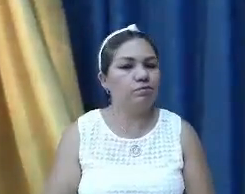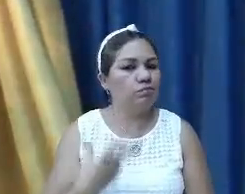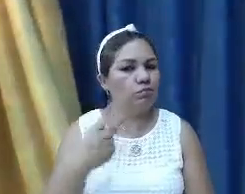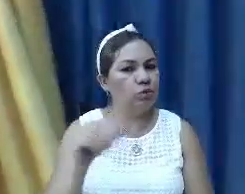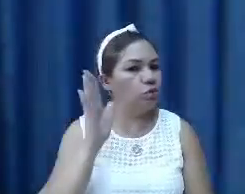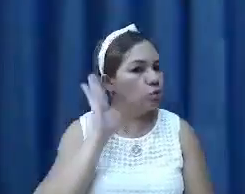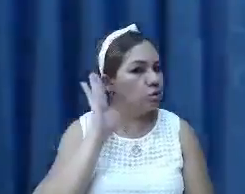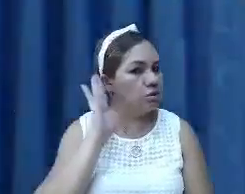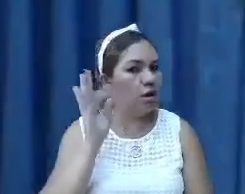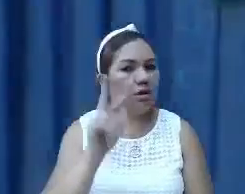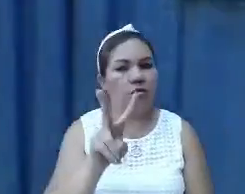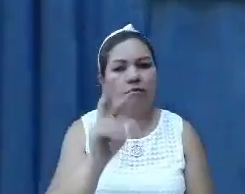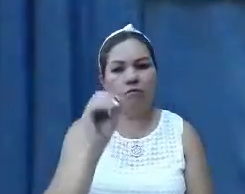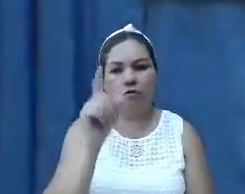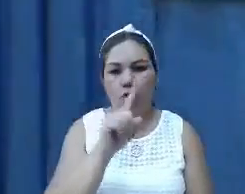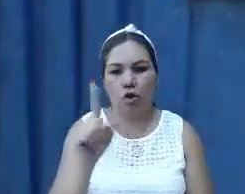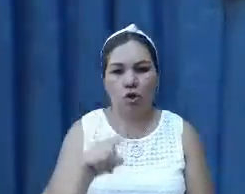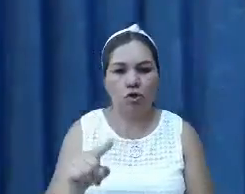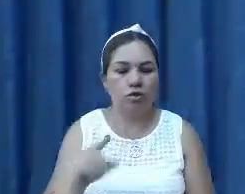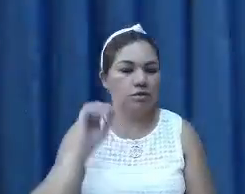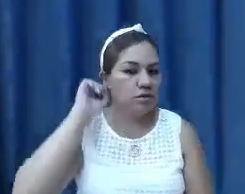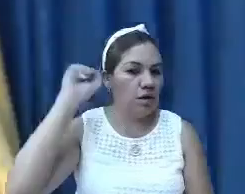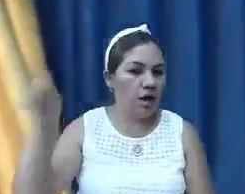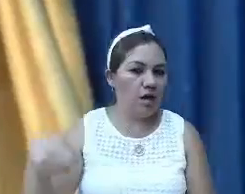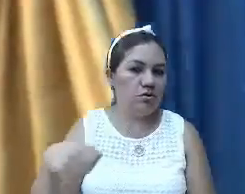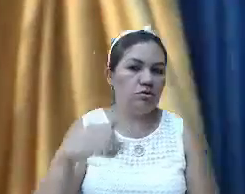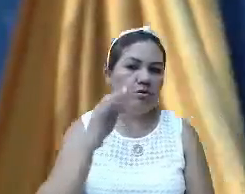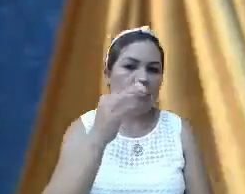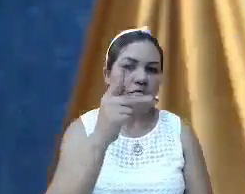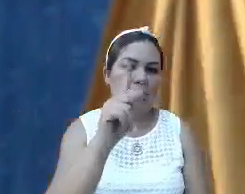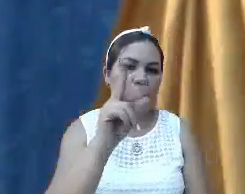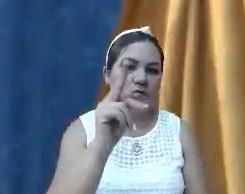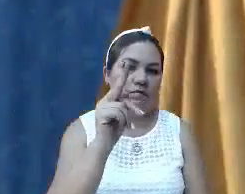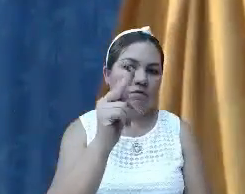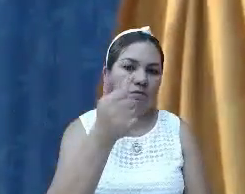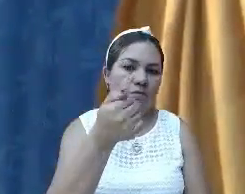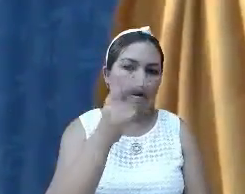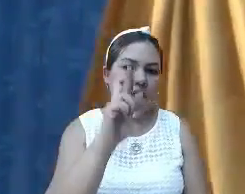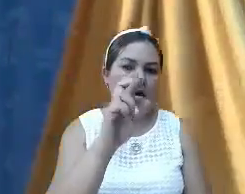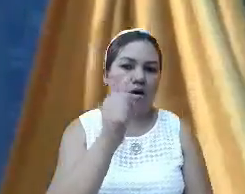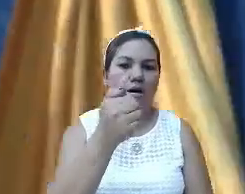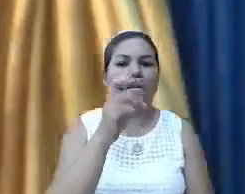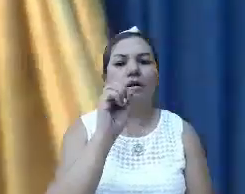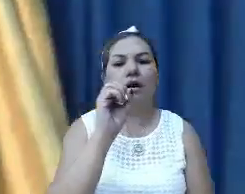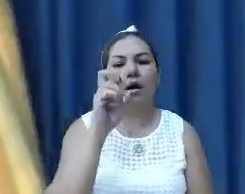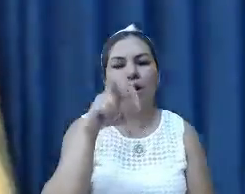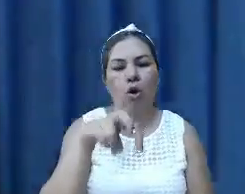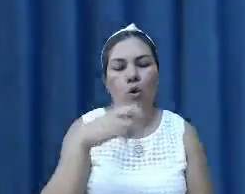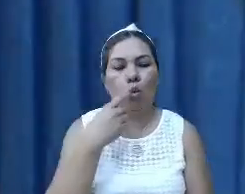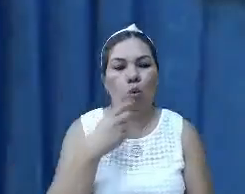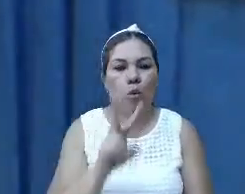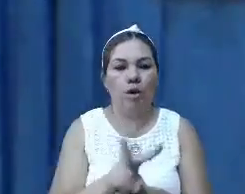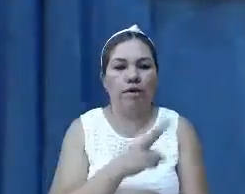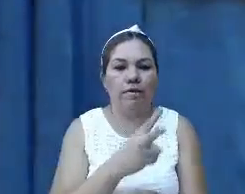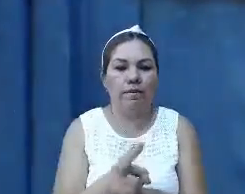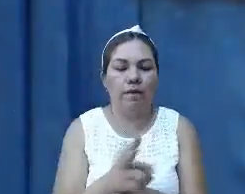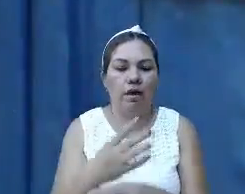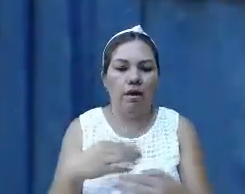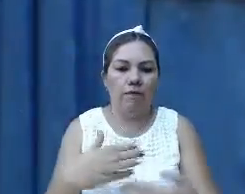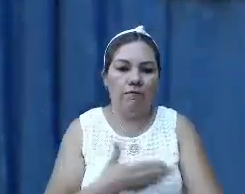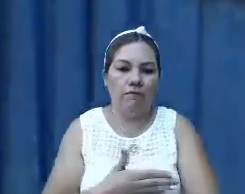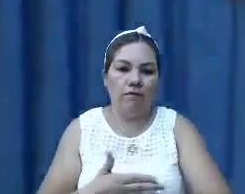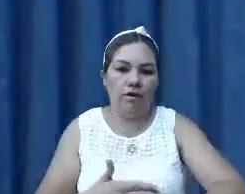voz de Faraón, hicieron caso omiso a lo que el diablo estaba maquinando, y se pusieron a proteger los